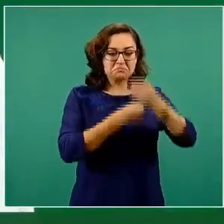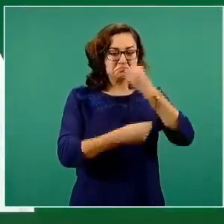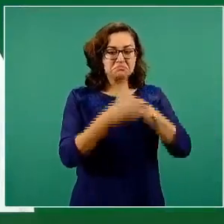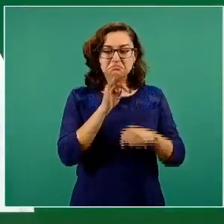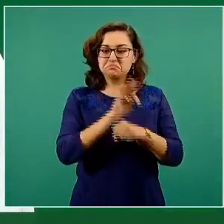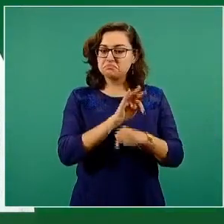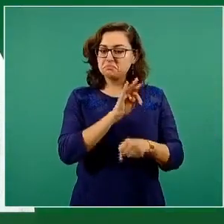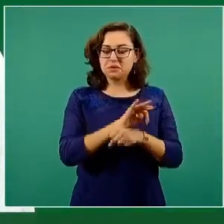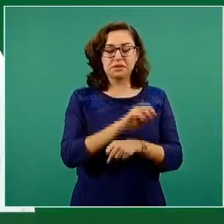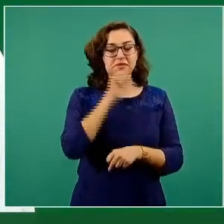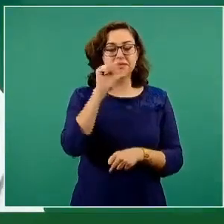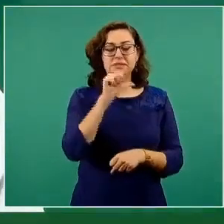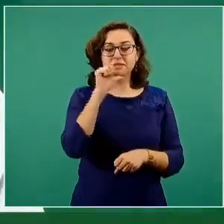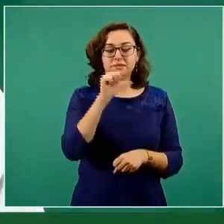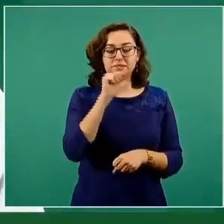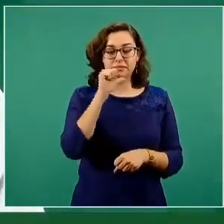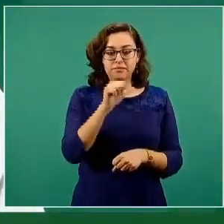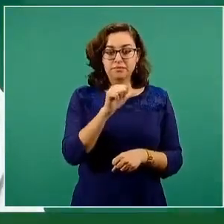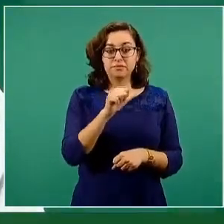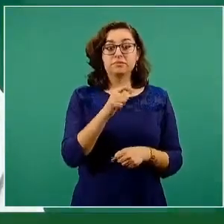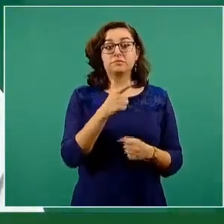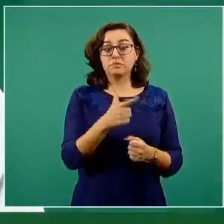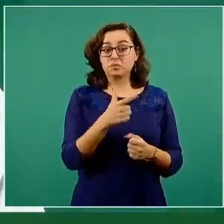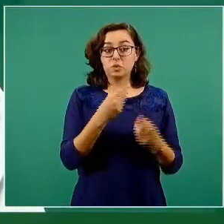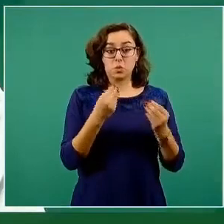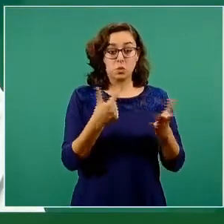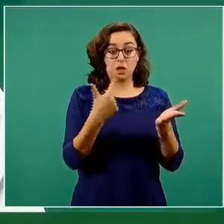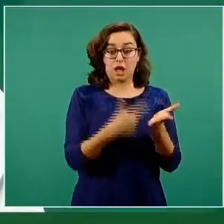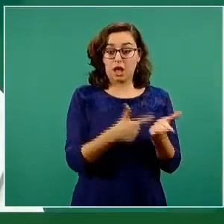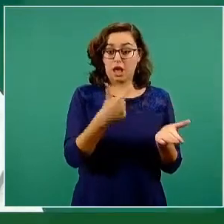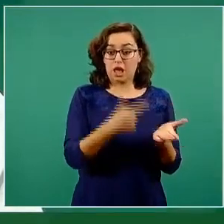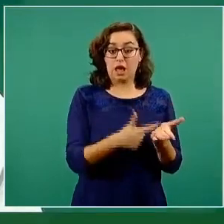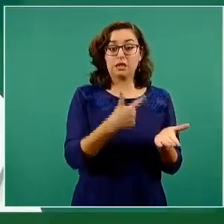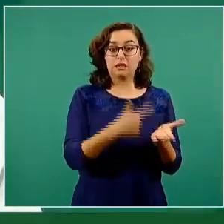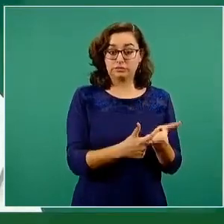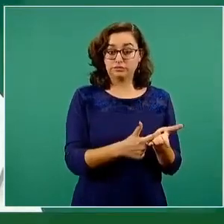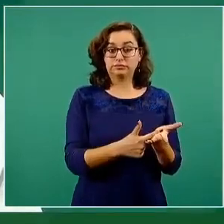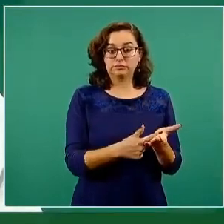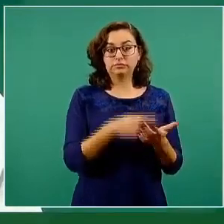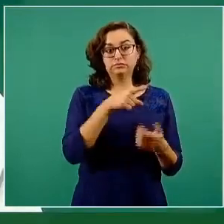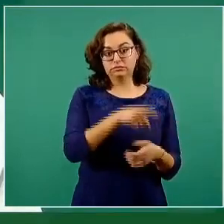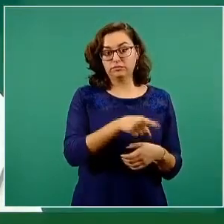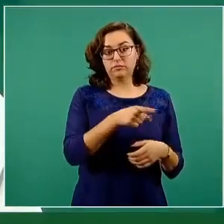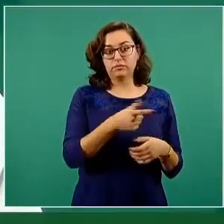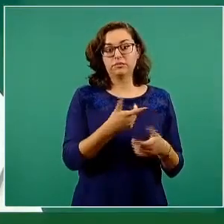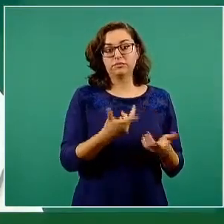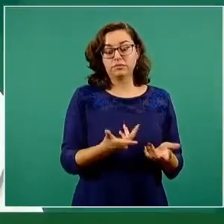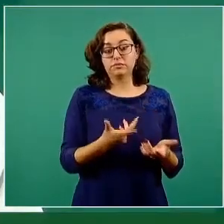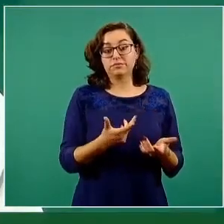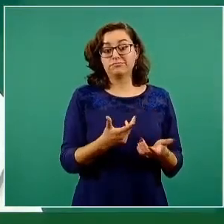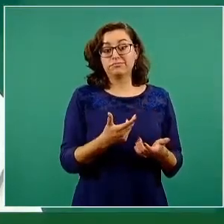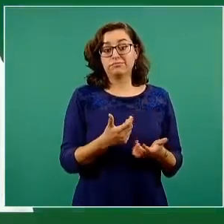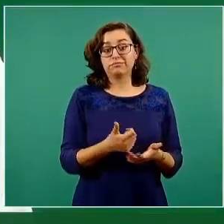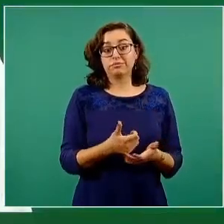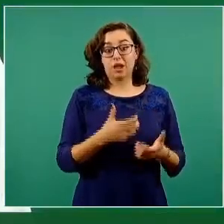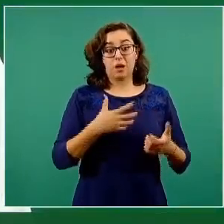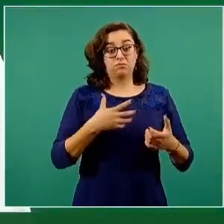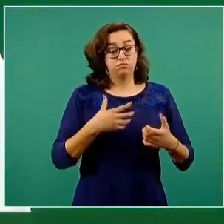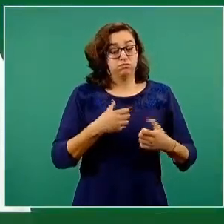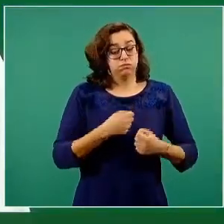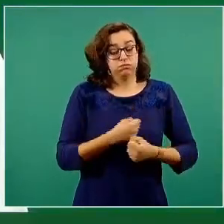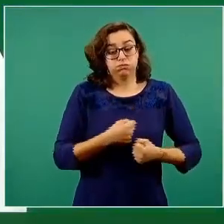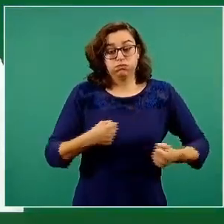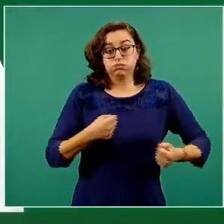valor nutricional y altísimo poder calórico, que son el motor de la pandemia de